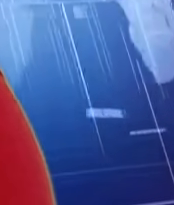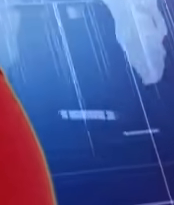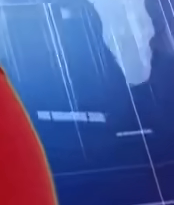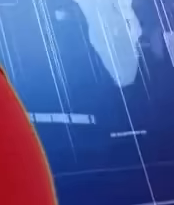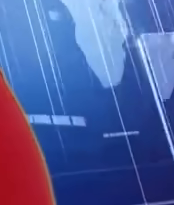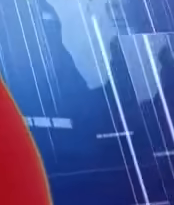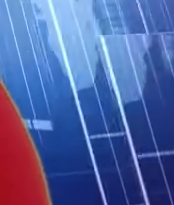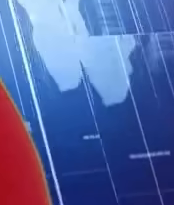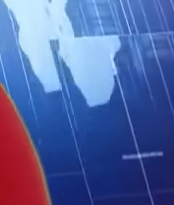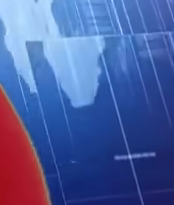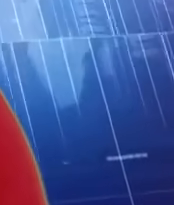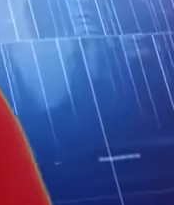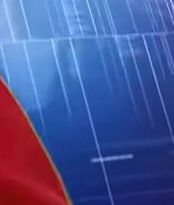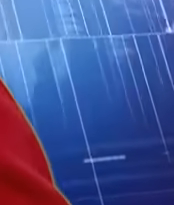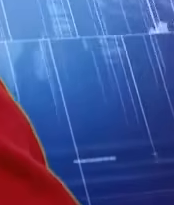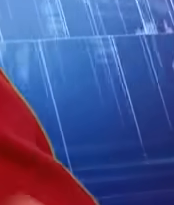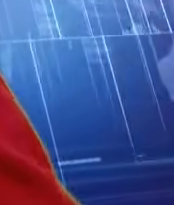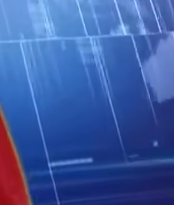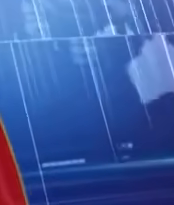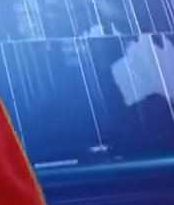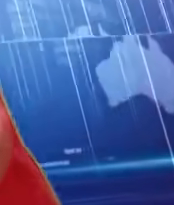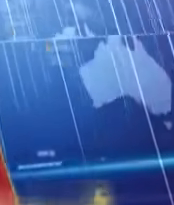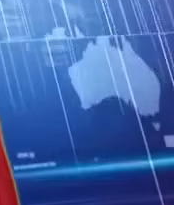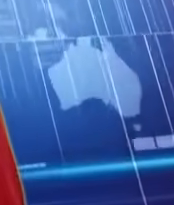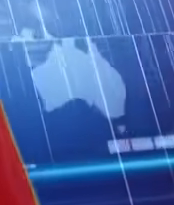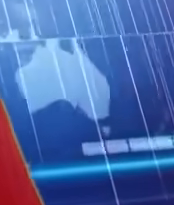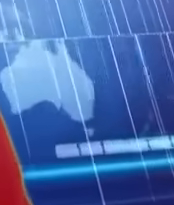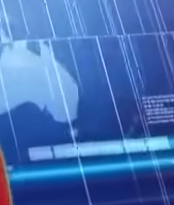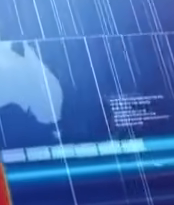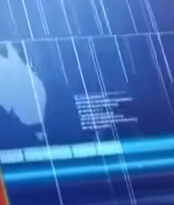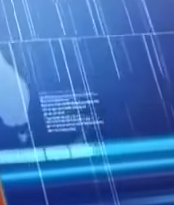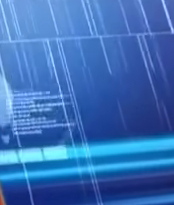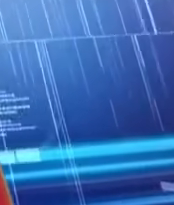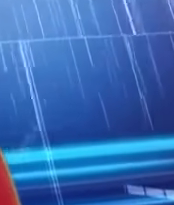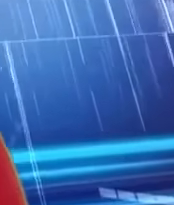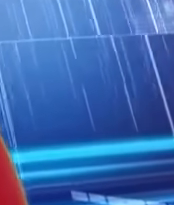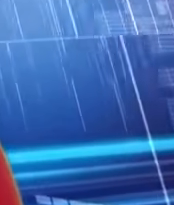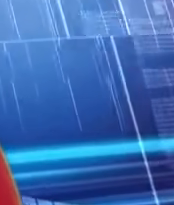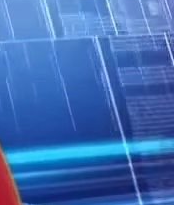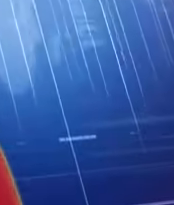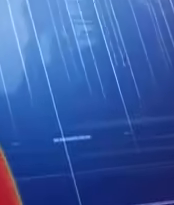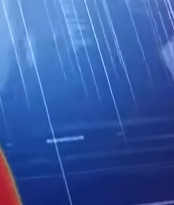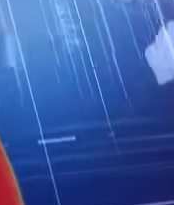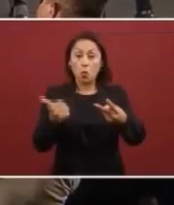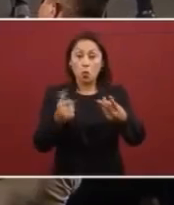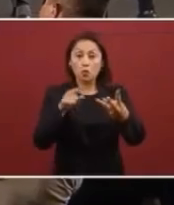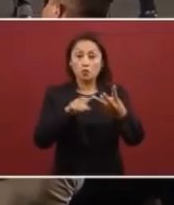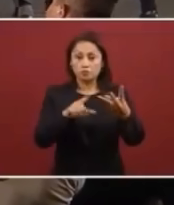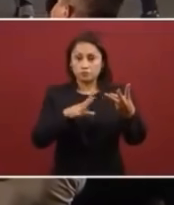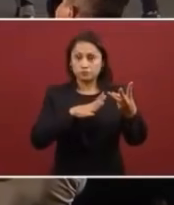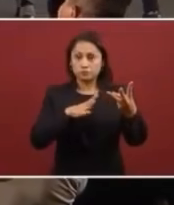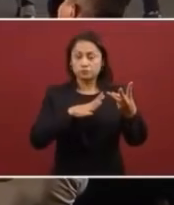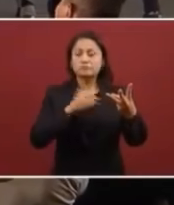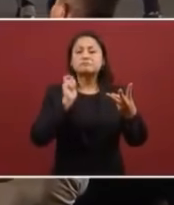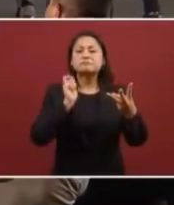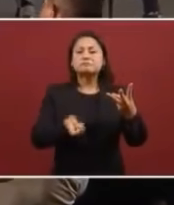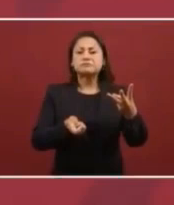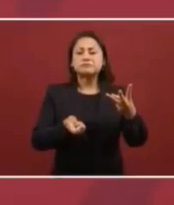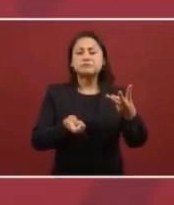respaldo de hasta 100 mil millones de pesos para atender varias crisis, entre ellos, claro, la migratoria. Así lo dijo el presidente. Una